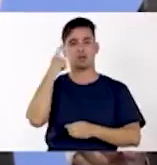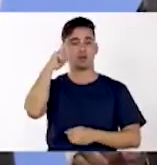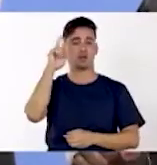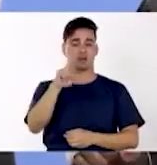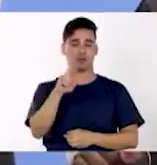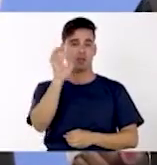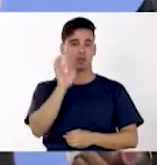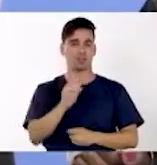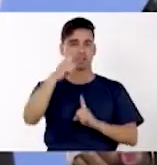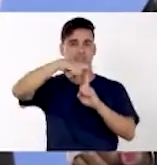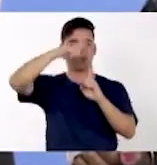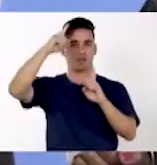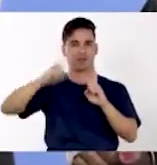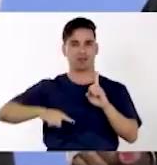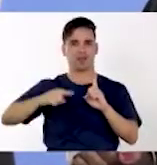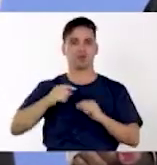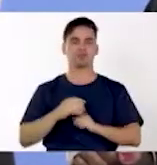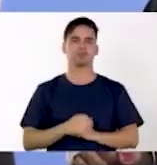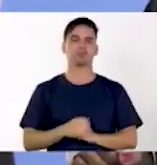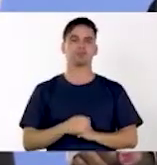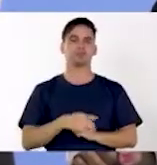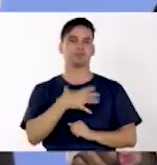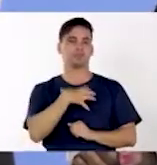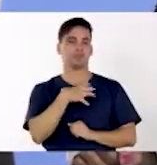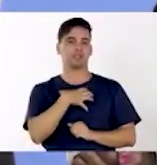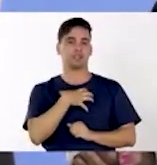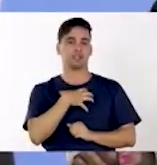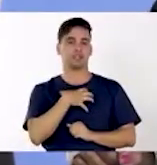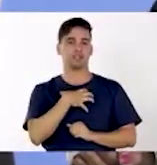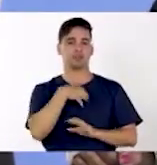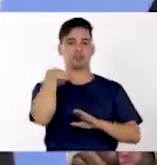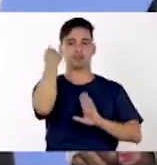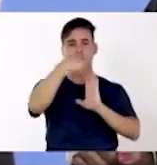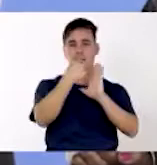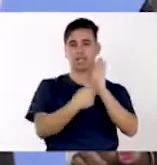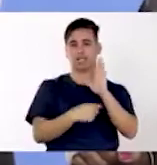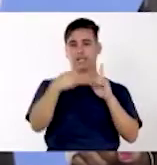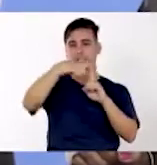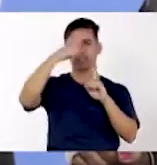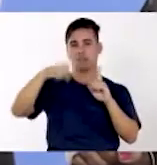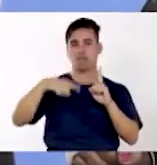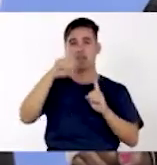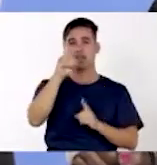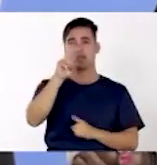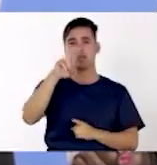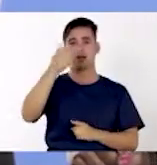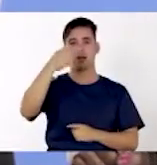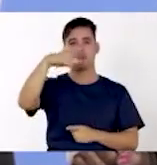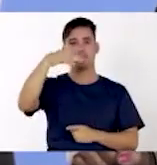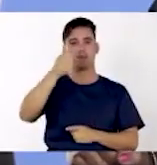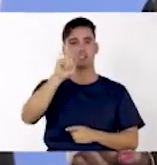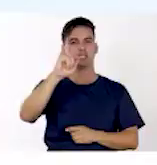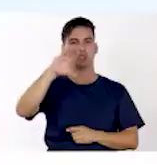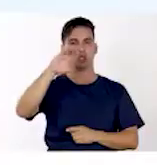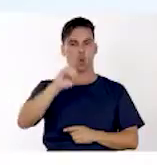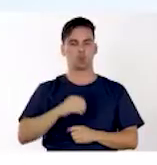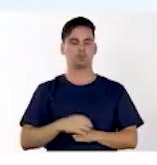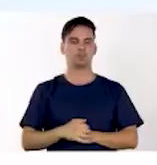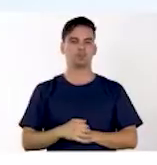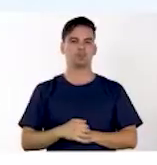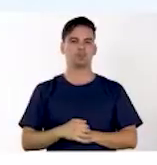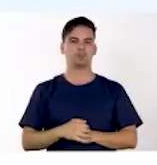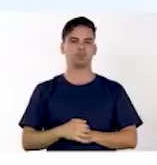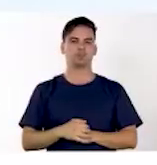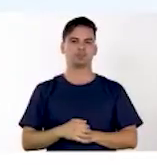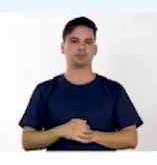una obra teatral que pertenece al género dramático y que es además una tragedia.